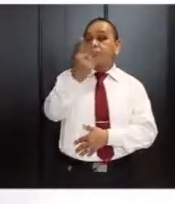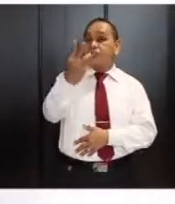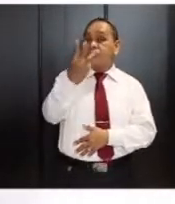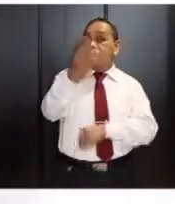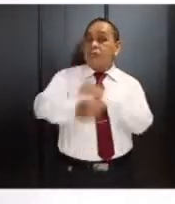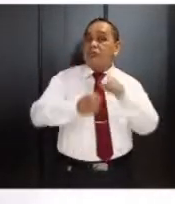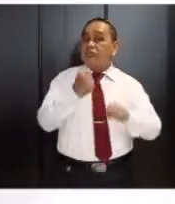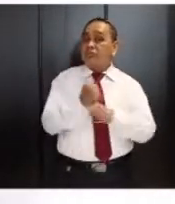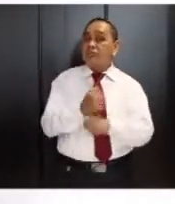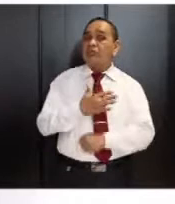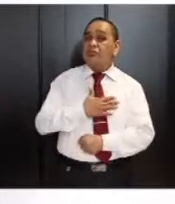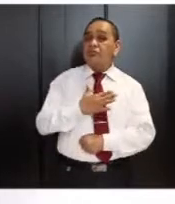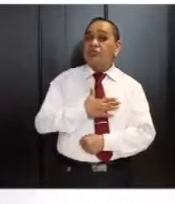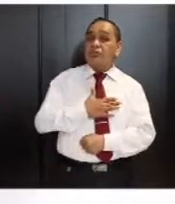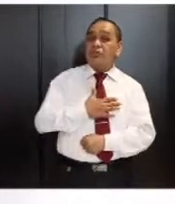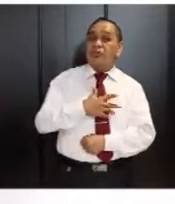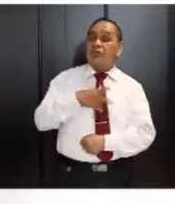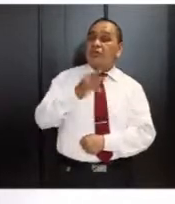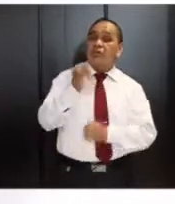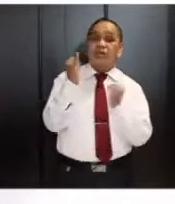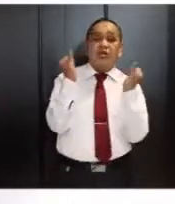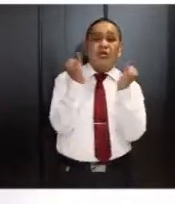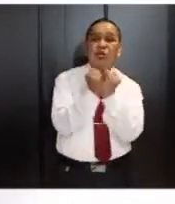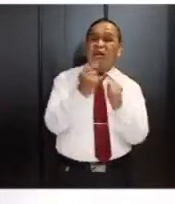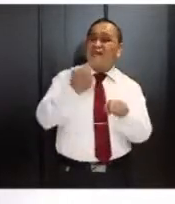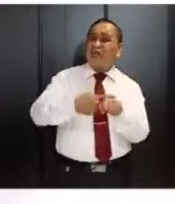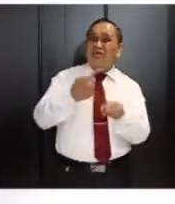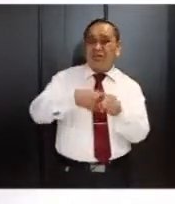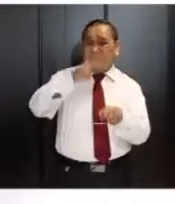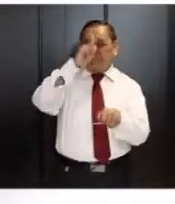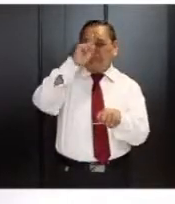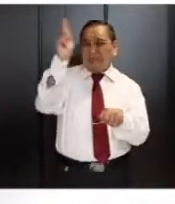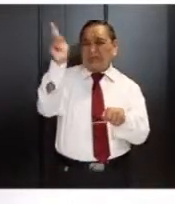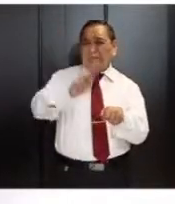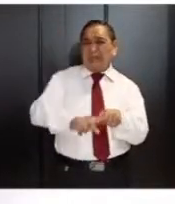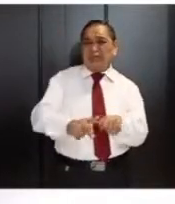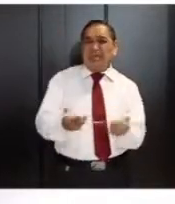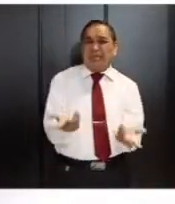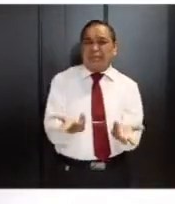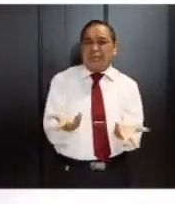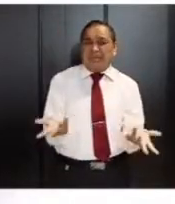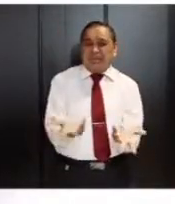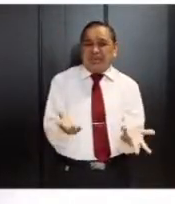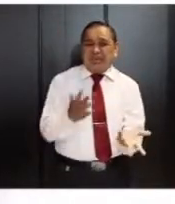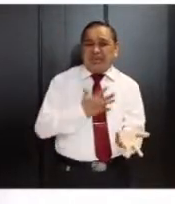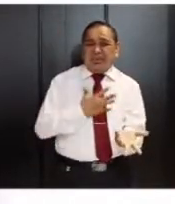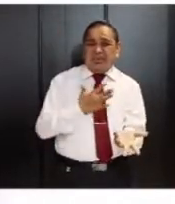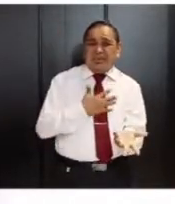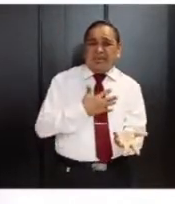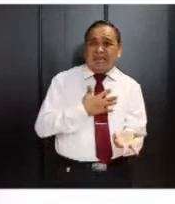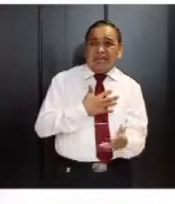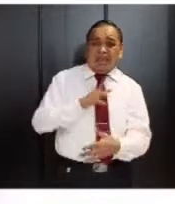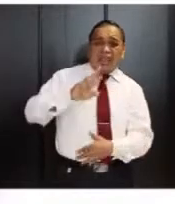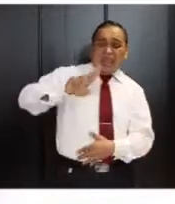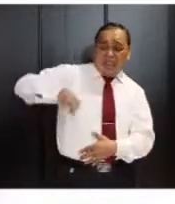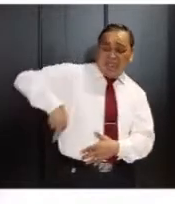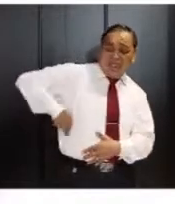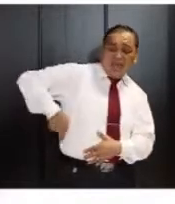yo, con glomerulonefritis pausinune, enfermedad que destruyó totalmente mis